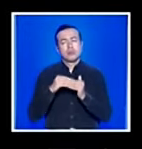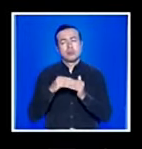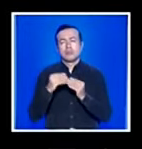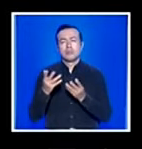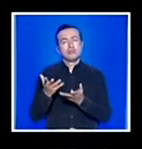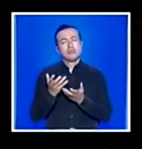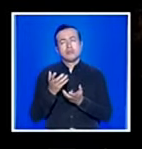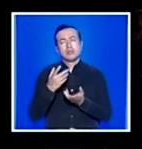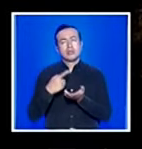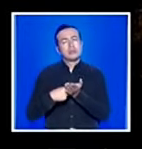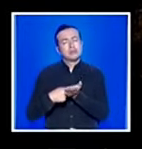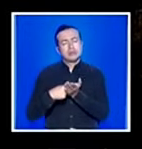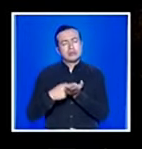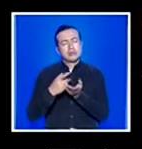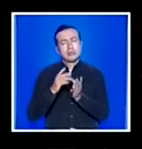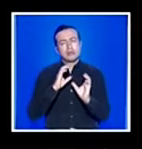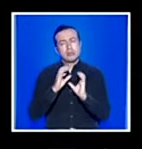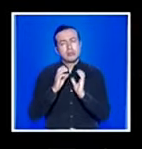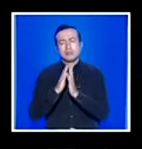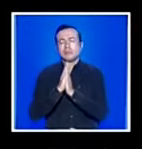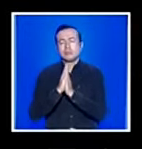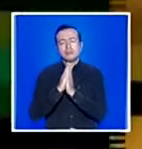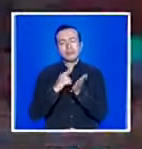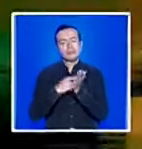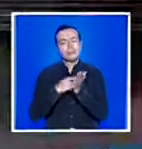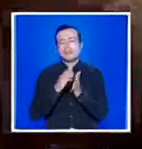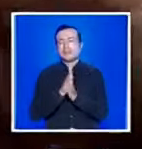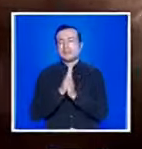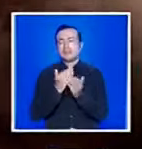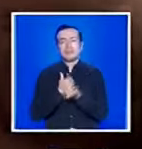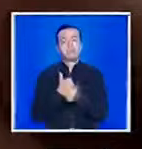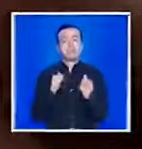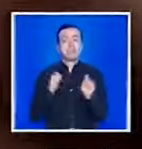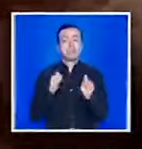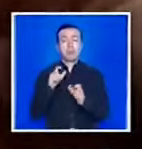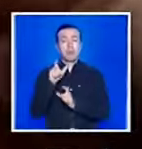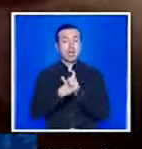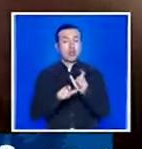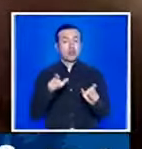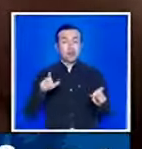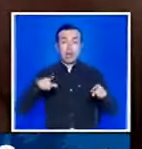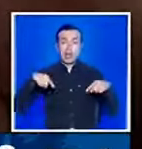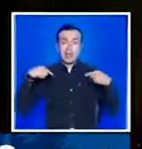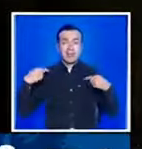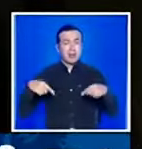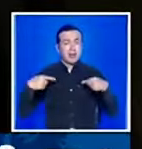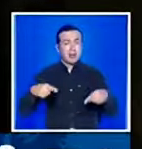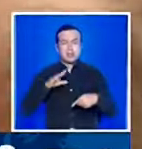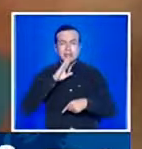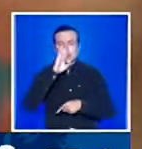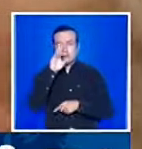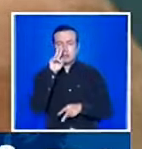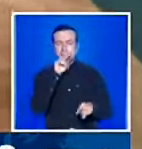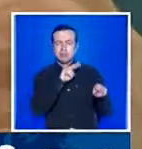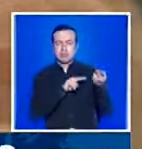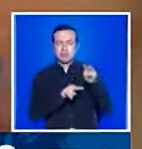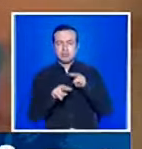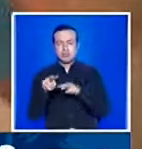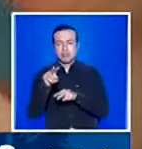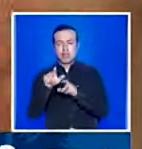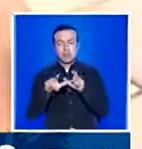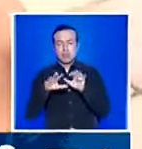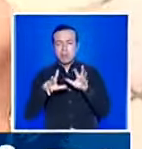$500,000. Negocie, mi hijo. Negocie, por favor, mi hijo. Los delincuentes todos los días ejecutan trabajos de perfilamiento en redes